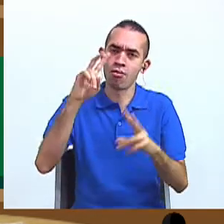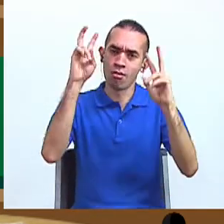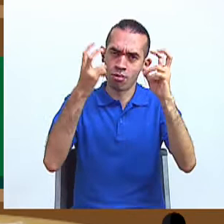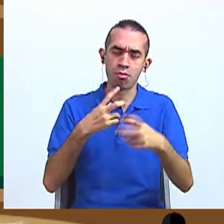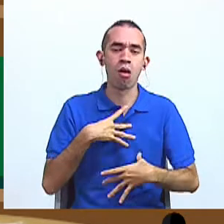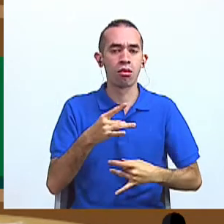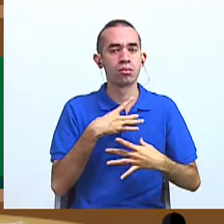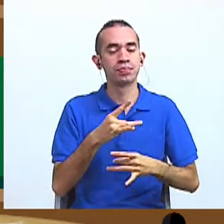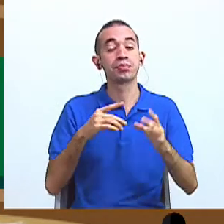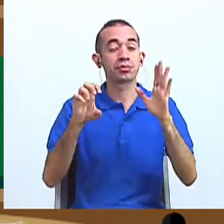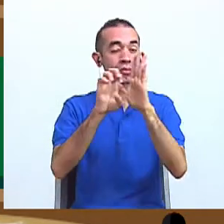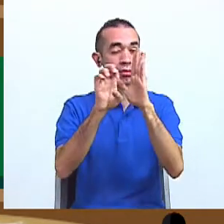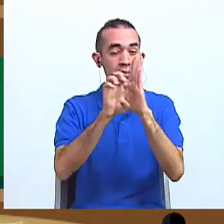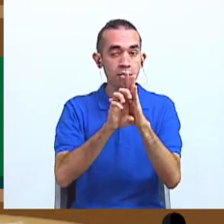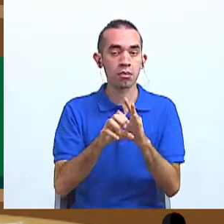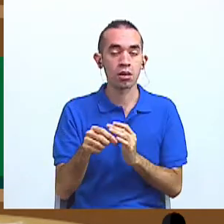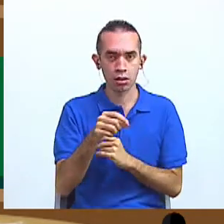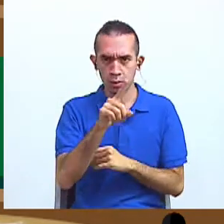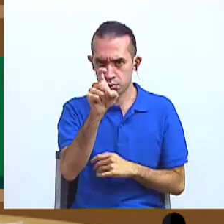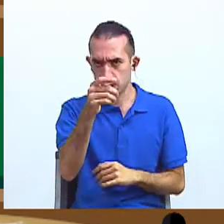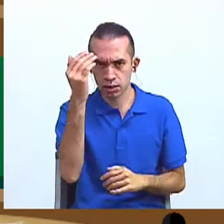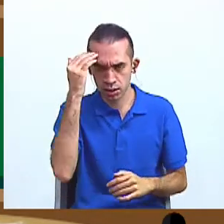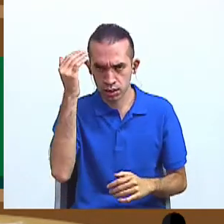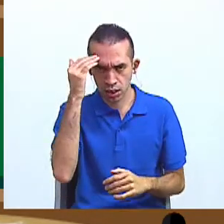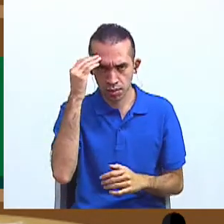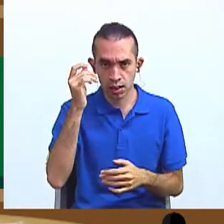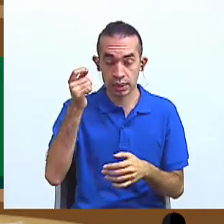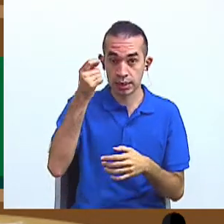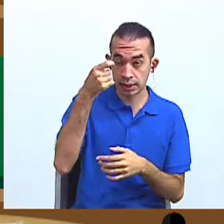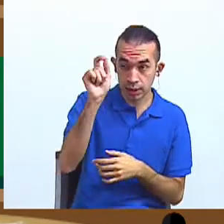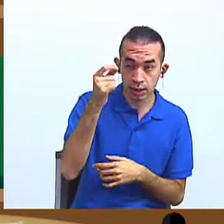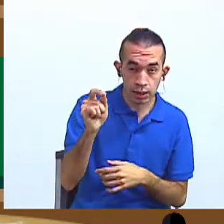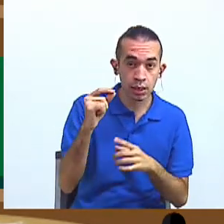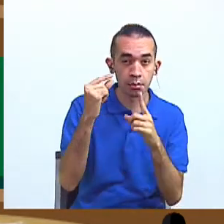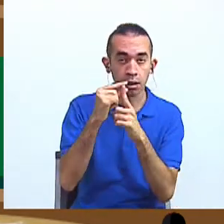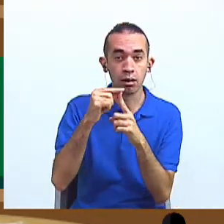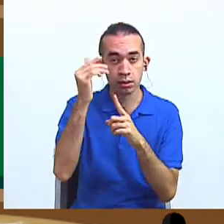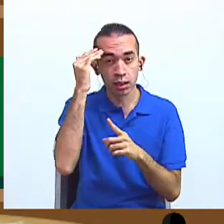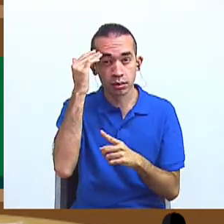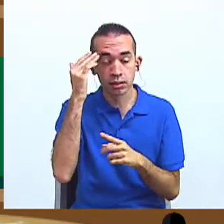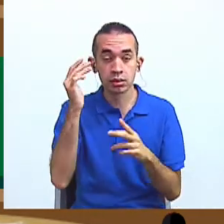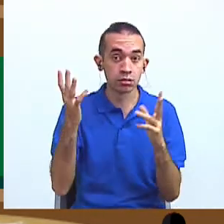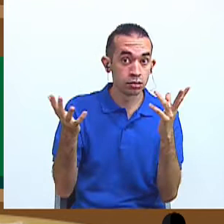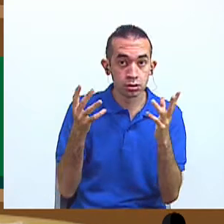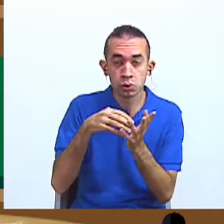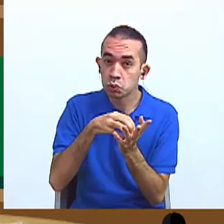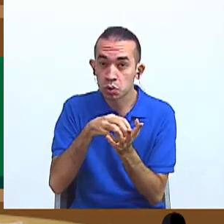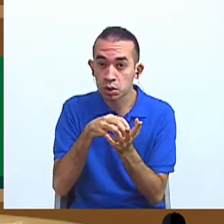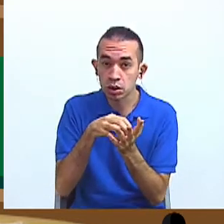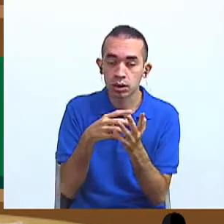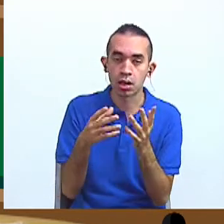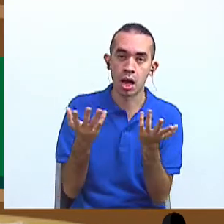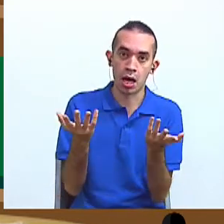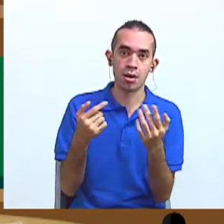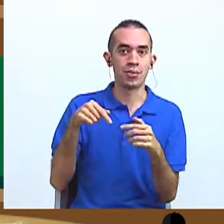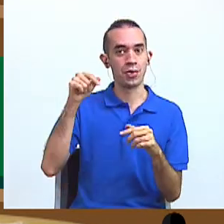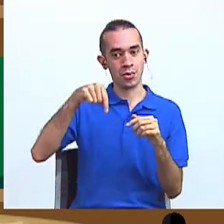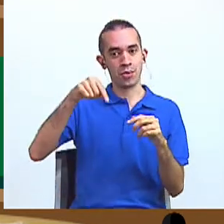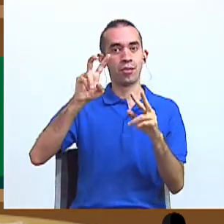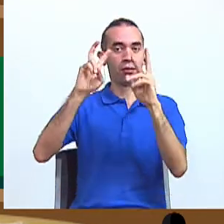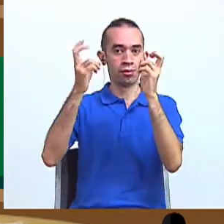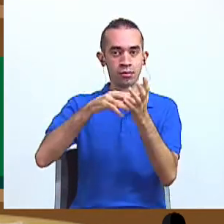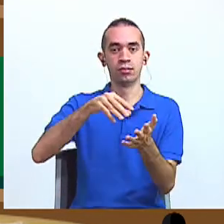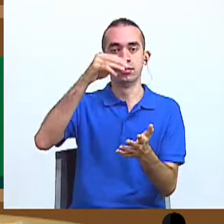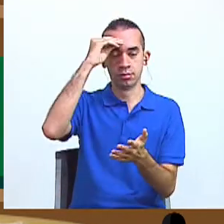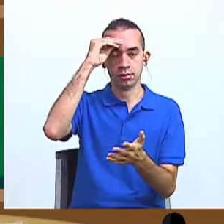interesantes. Por ejemplo, ¿ustedes saben cuándo se deben tildar las palabras? ¿Sí? ¿No? ¿Tienen dudas? Bueno, hoy vamos a aprender sobre